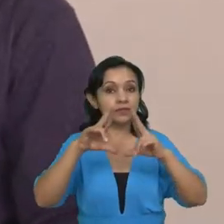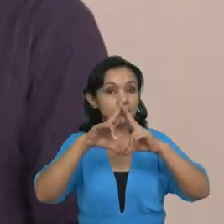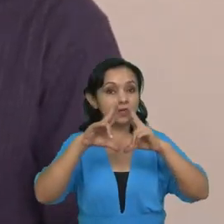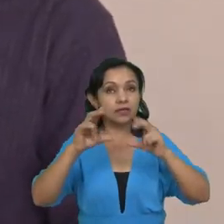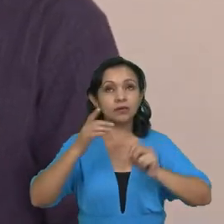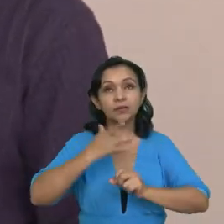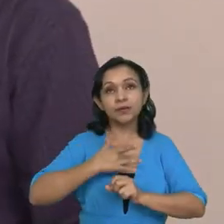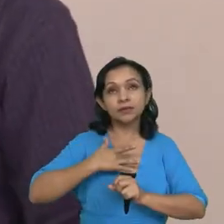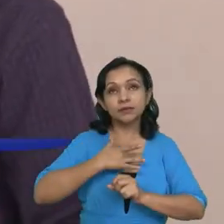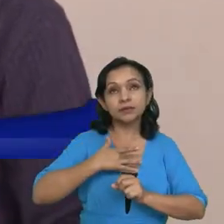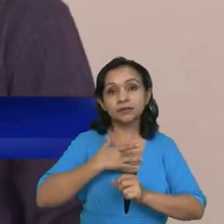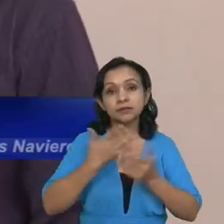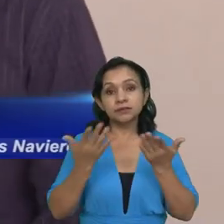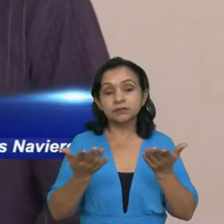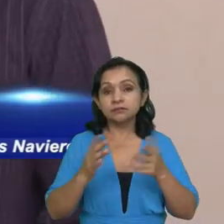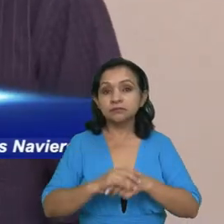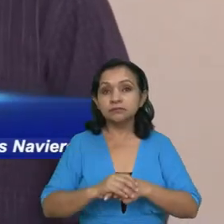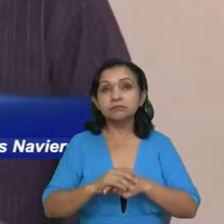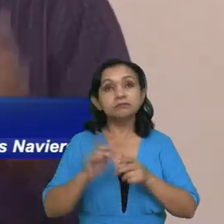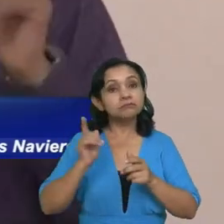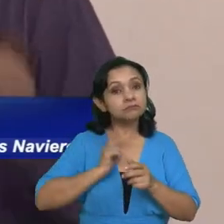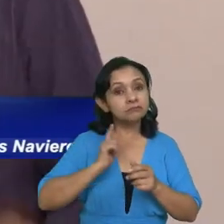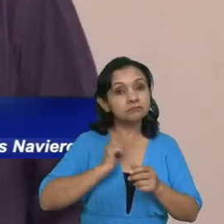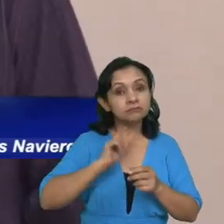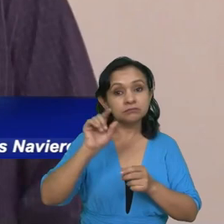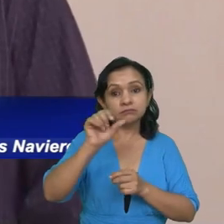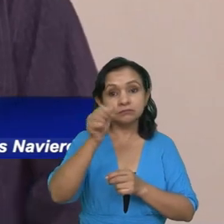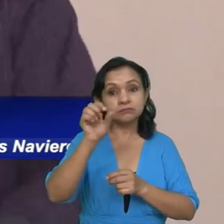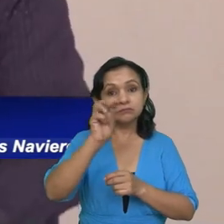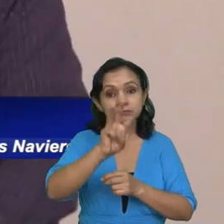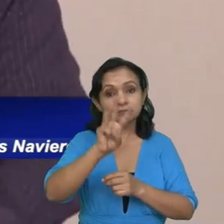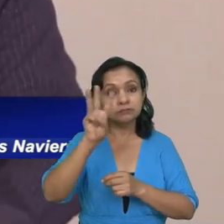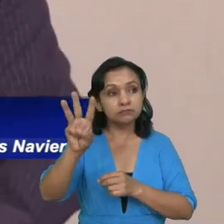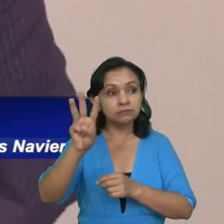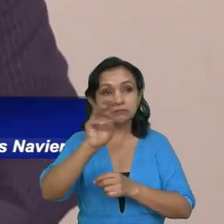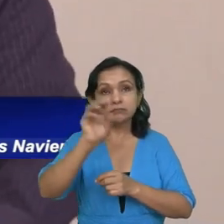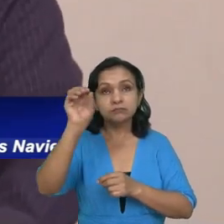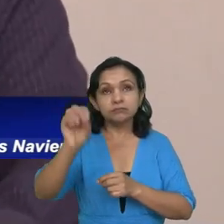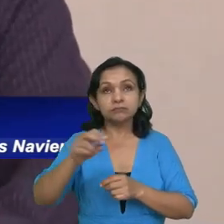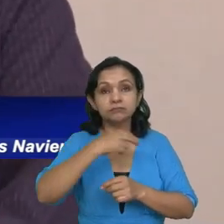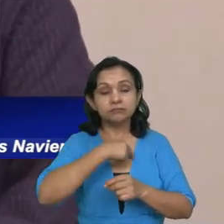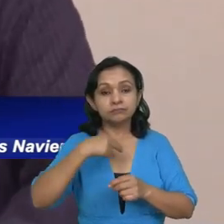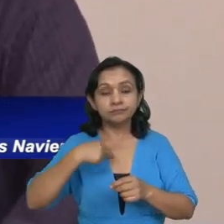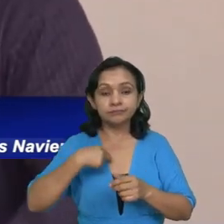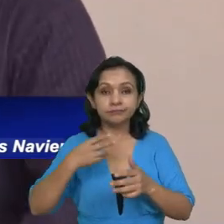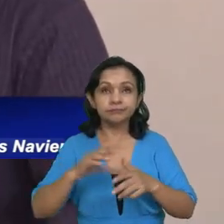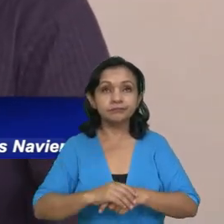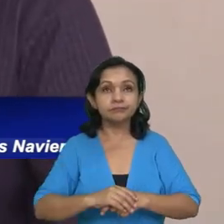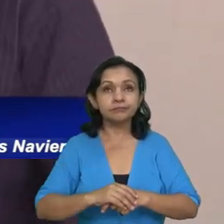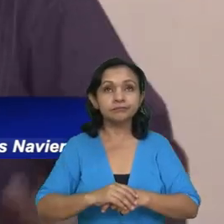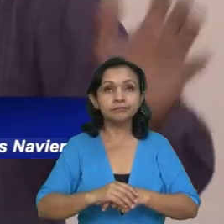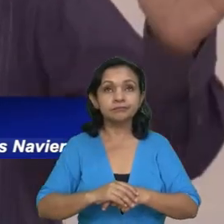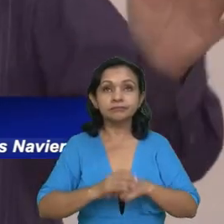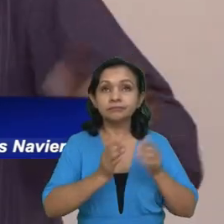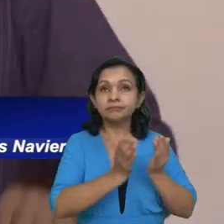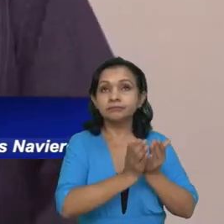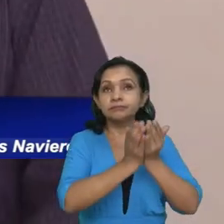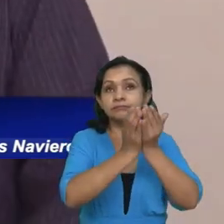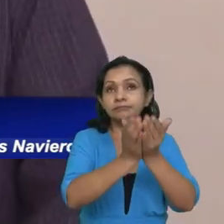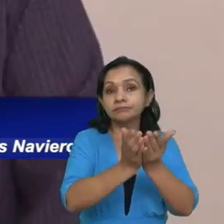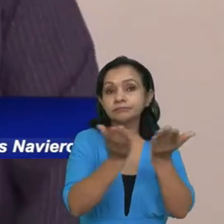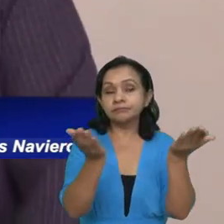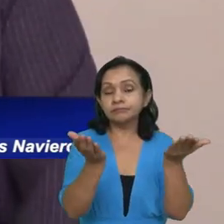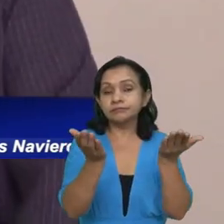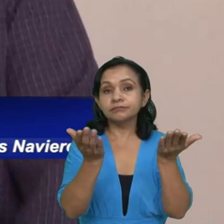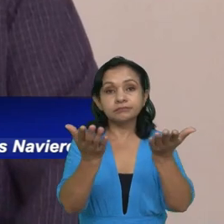buscar cómo captar es otro 33 por ciento para que también se salga por nuestro por nuestro puerto pero ahí son